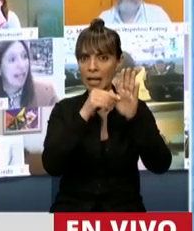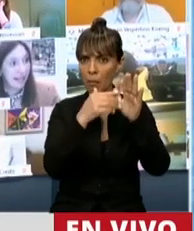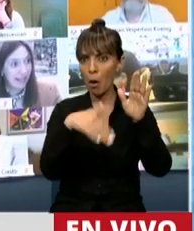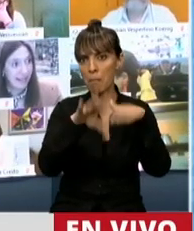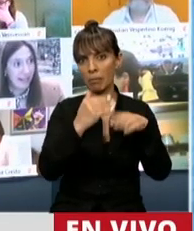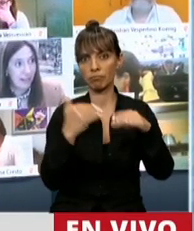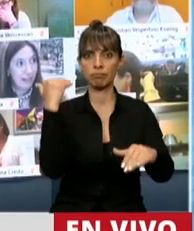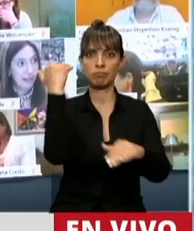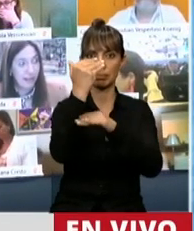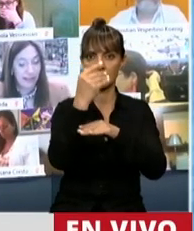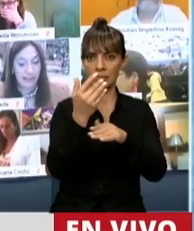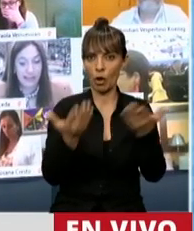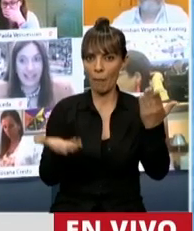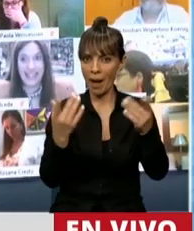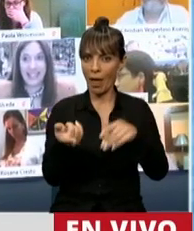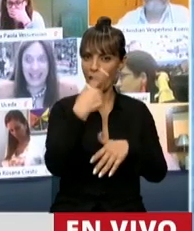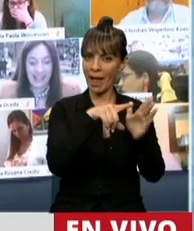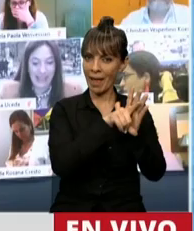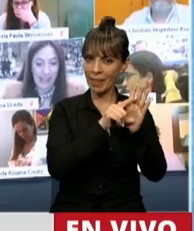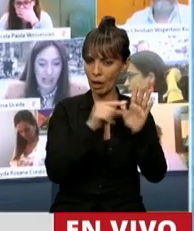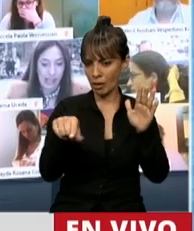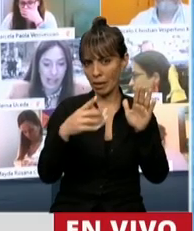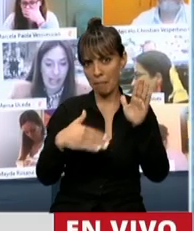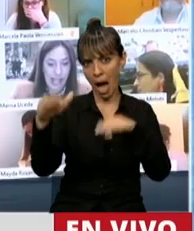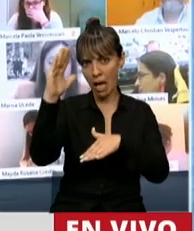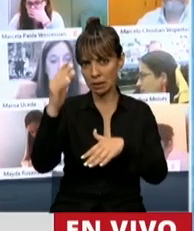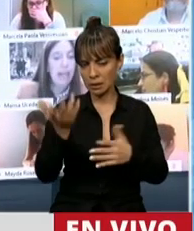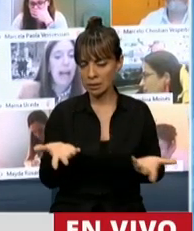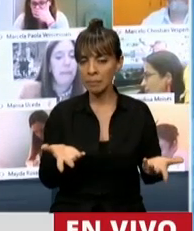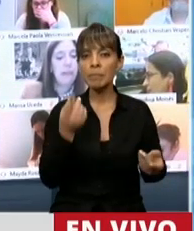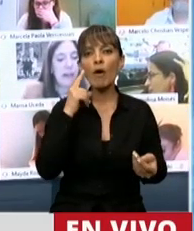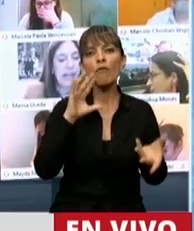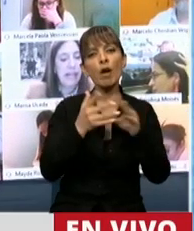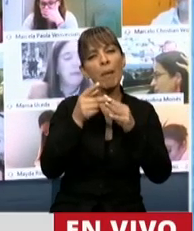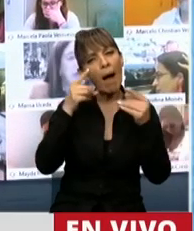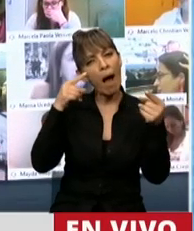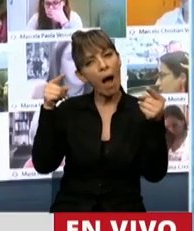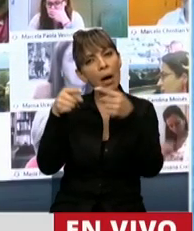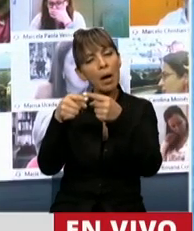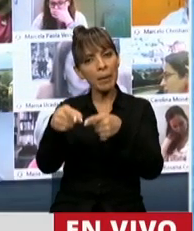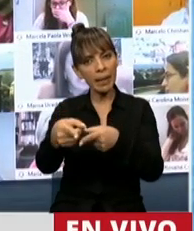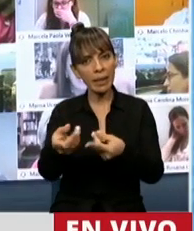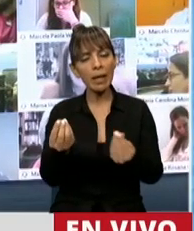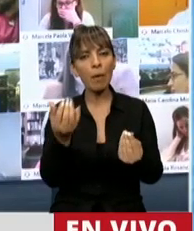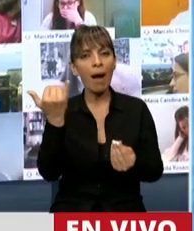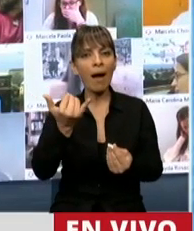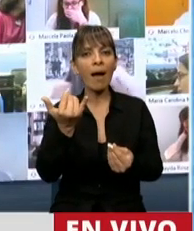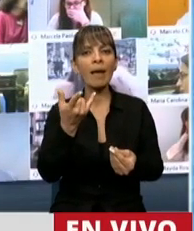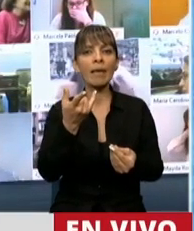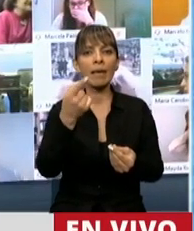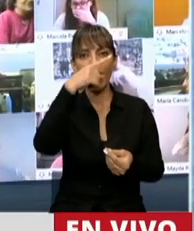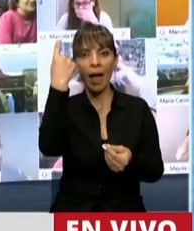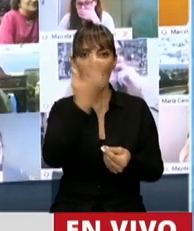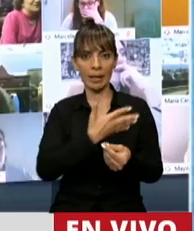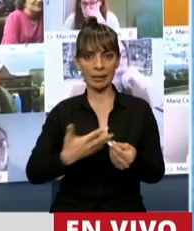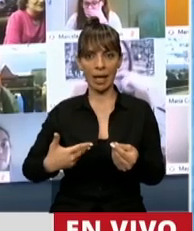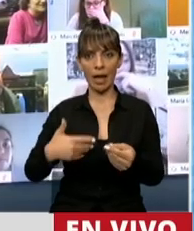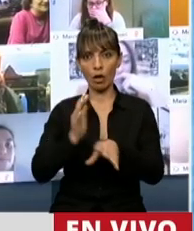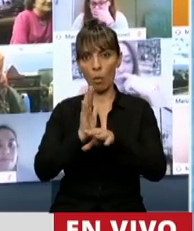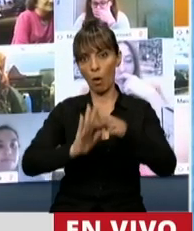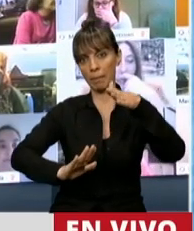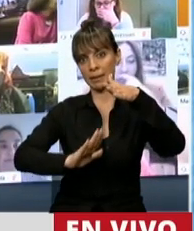anterior, porque concordante con una visión, tiene y se piensa al Estado como un agente centrado